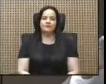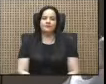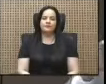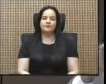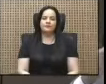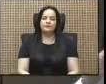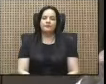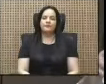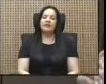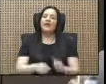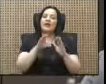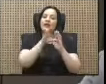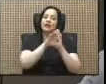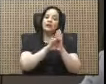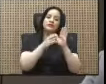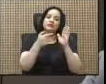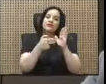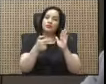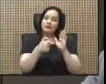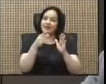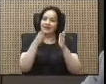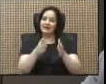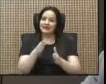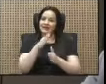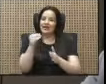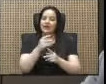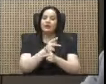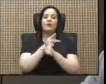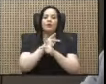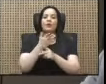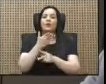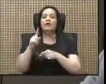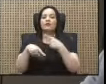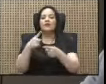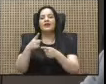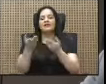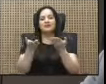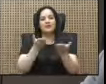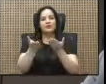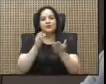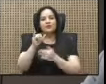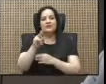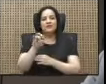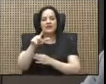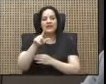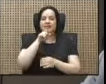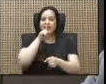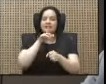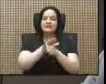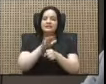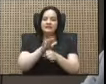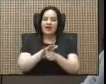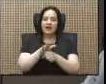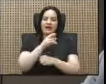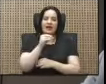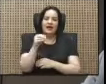El constituyente previó que fuera el servicio civil el que garantizara la